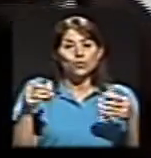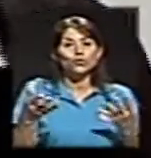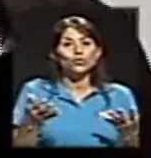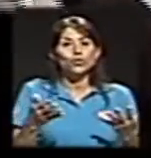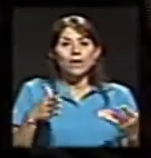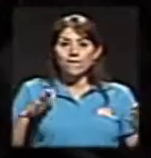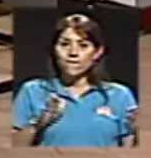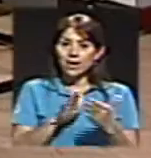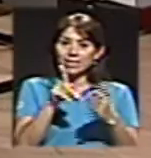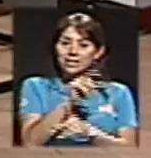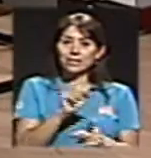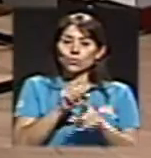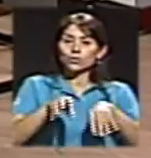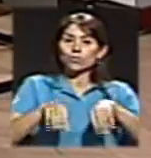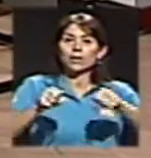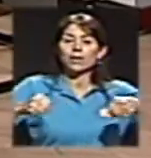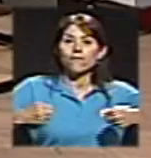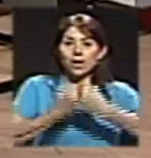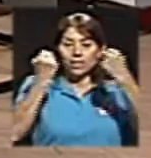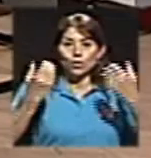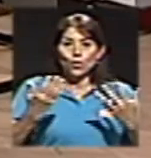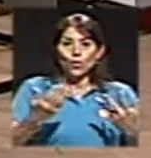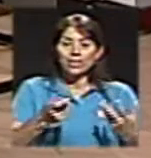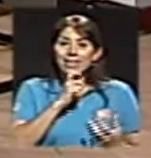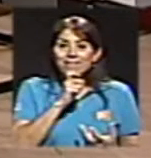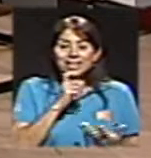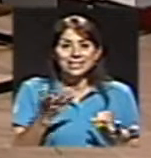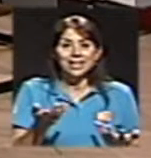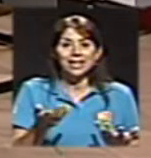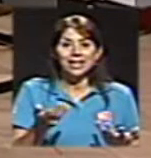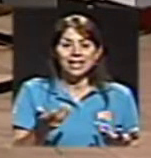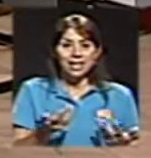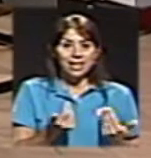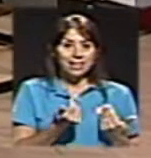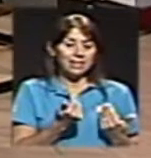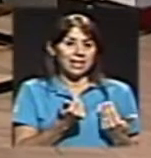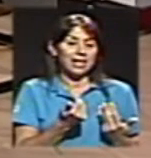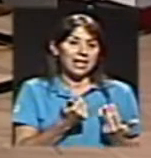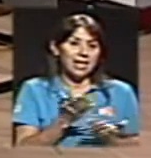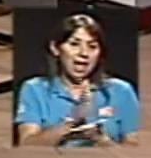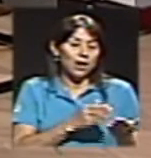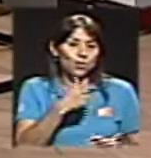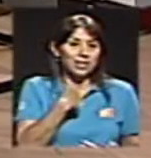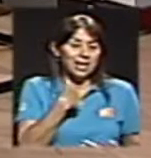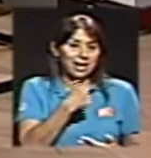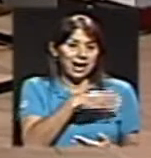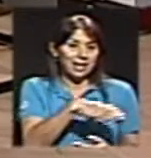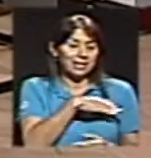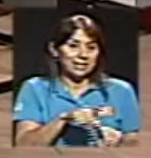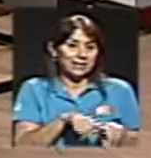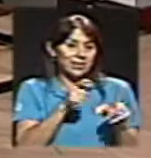frente a este reto difícil de compatibilizar lo que tiene características per se